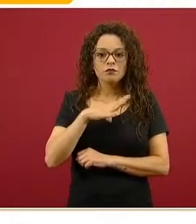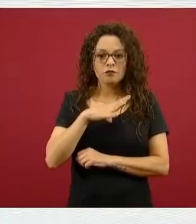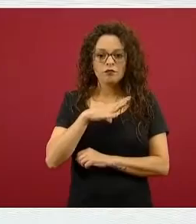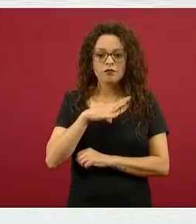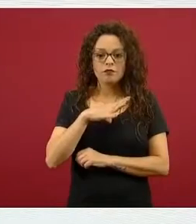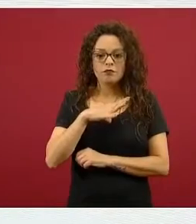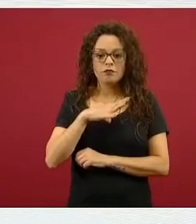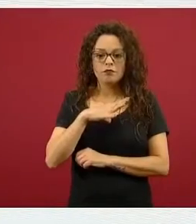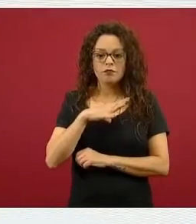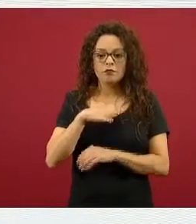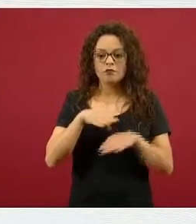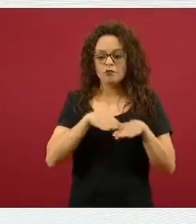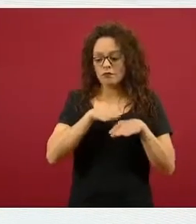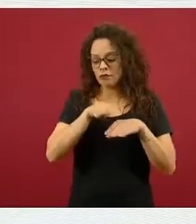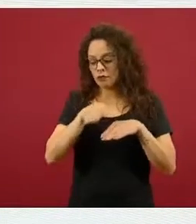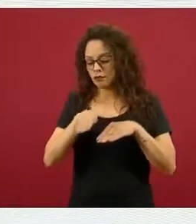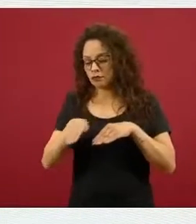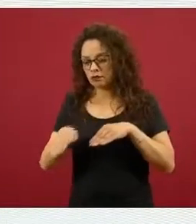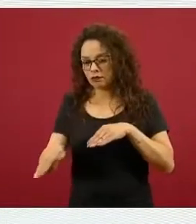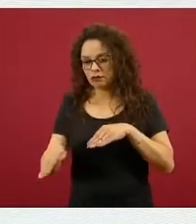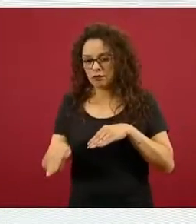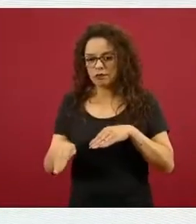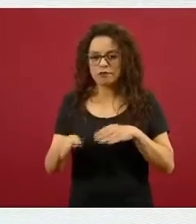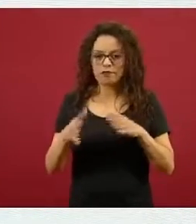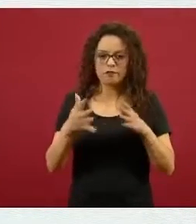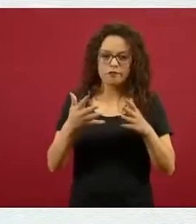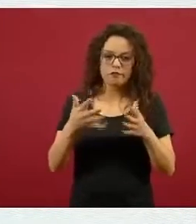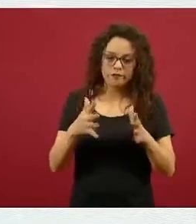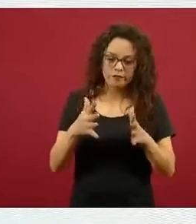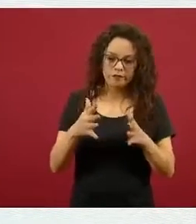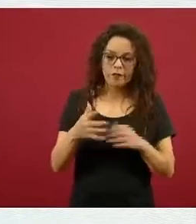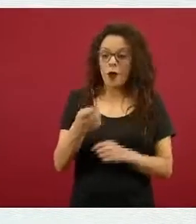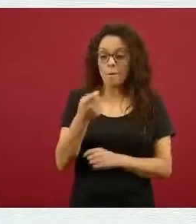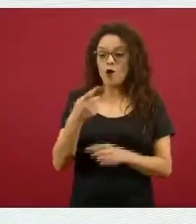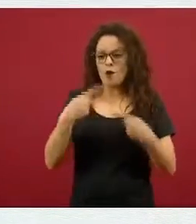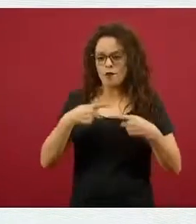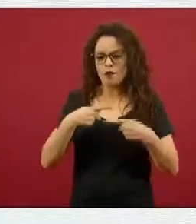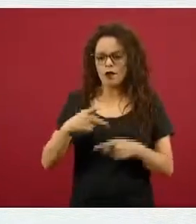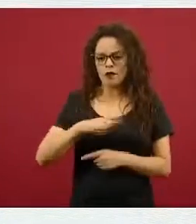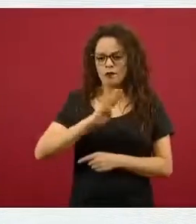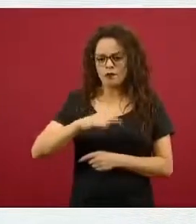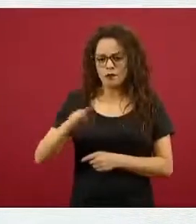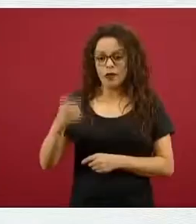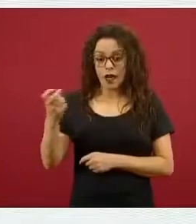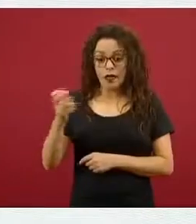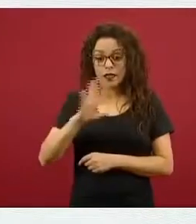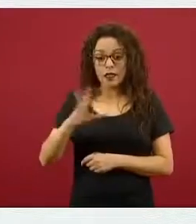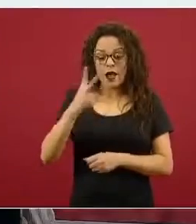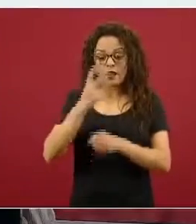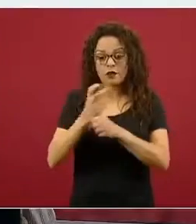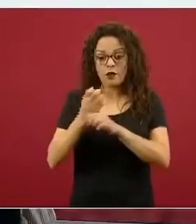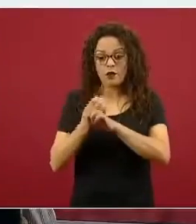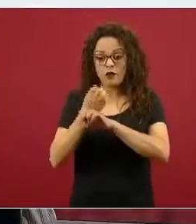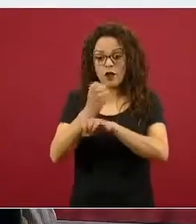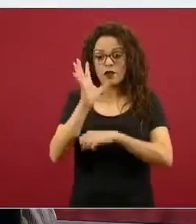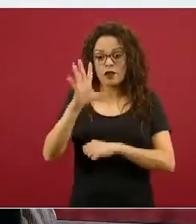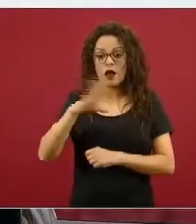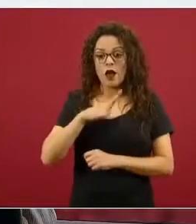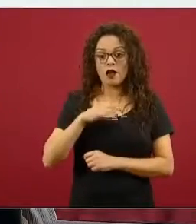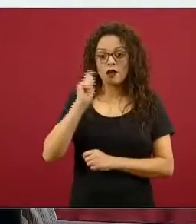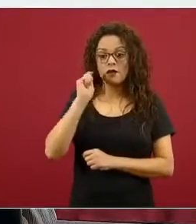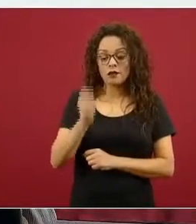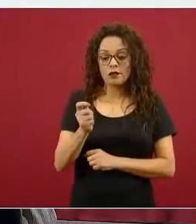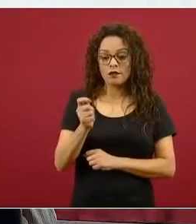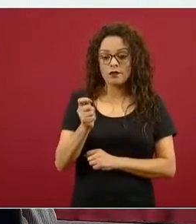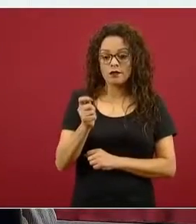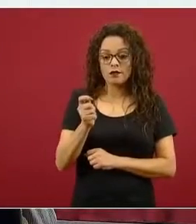descendiente, con ya una tasa muy baja de casos por 100.000 habitantes, y este es el segundo estado también en donde se está presentando el